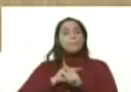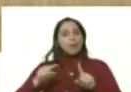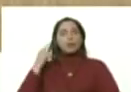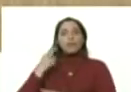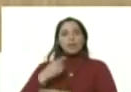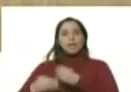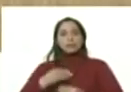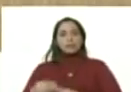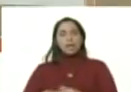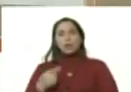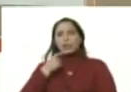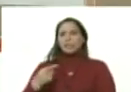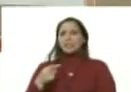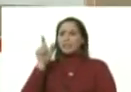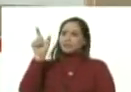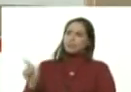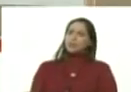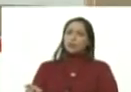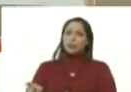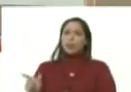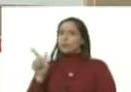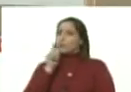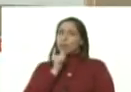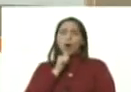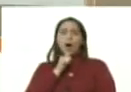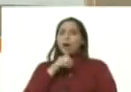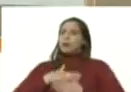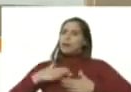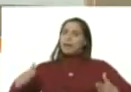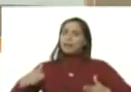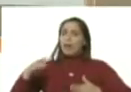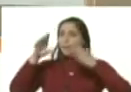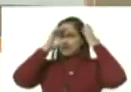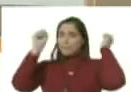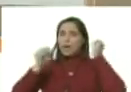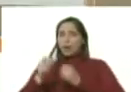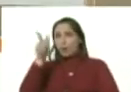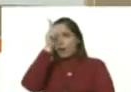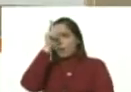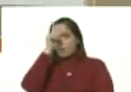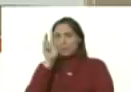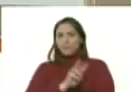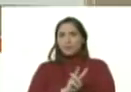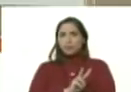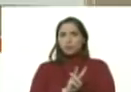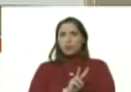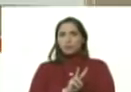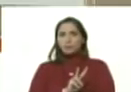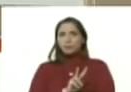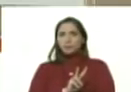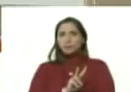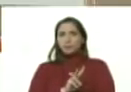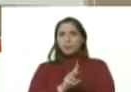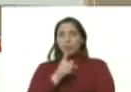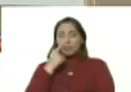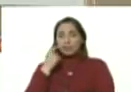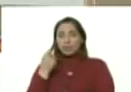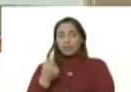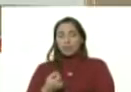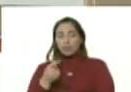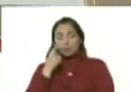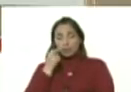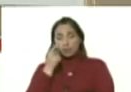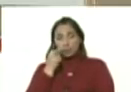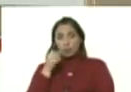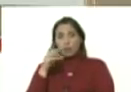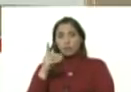era declarar persona non grata al embajador de Alemania en Venezuela, el señor Daniel Martin